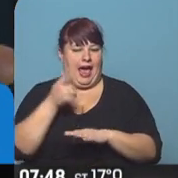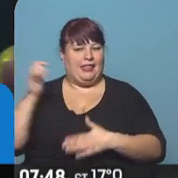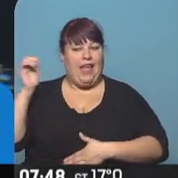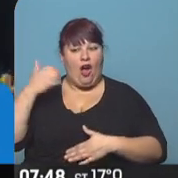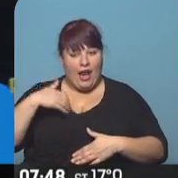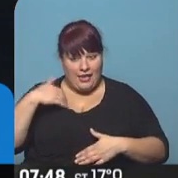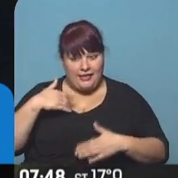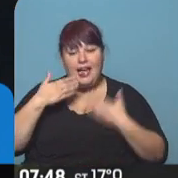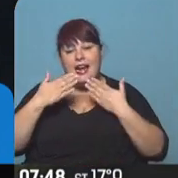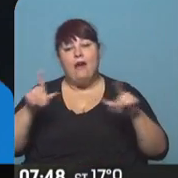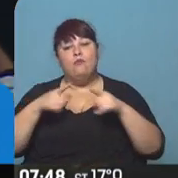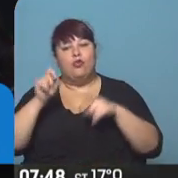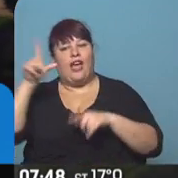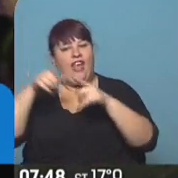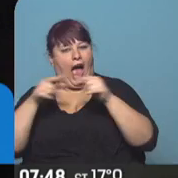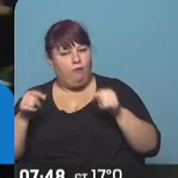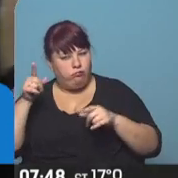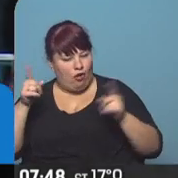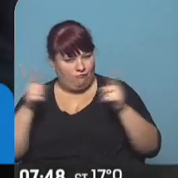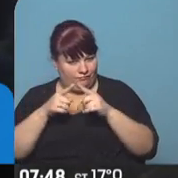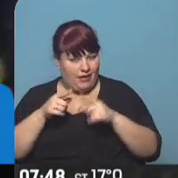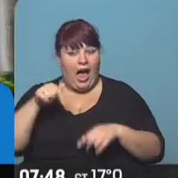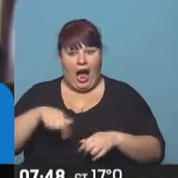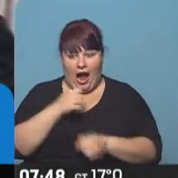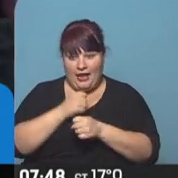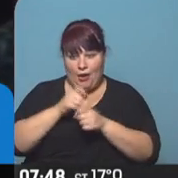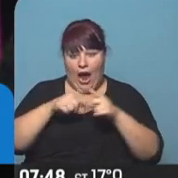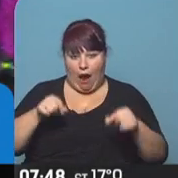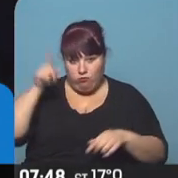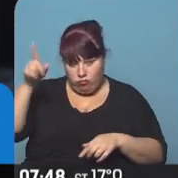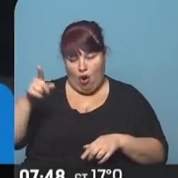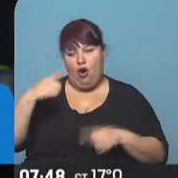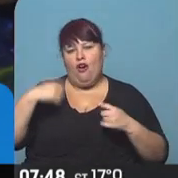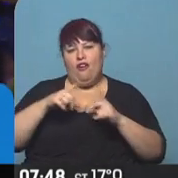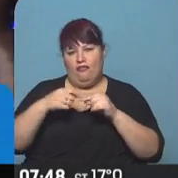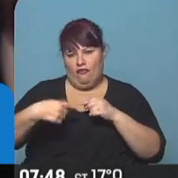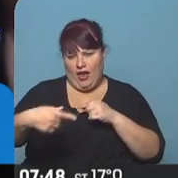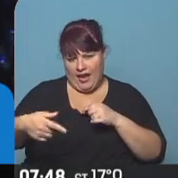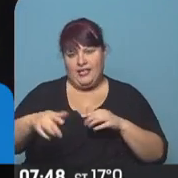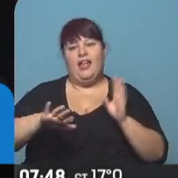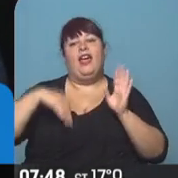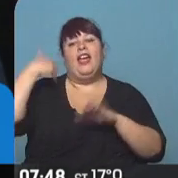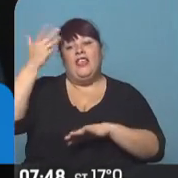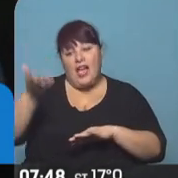tango argentino a través de una orquesta japonesa. Ahora tenemos trabajo en Japón, varias fechas y